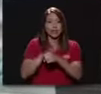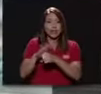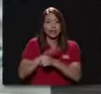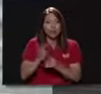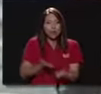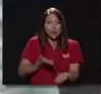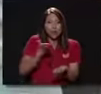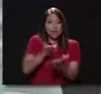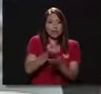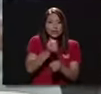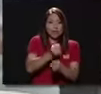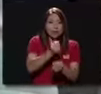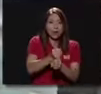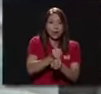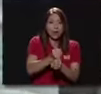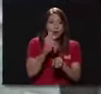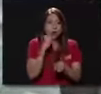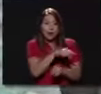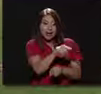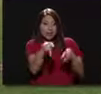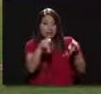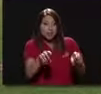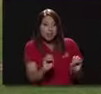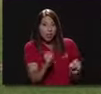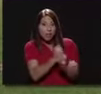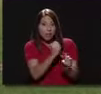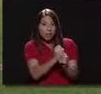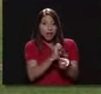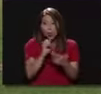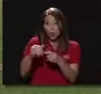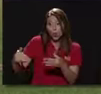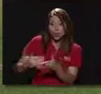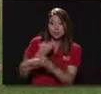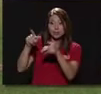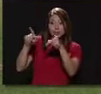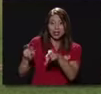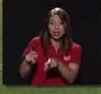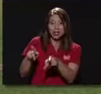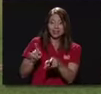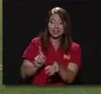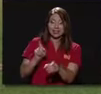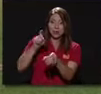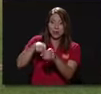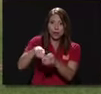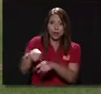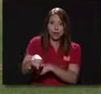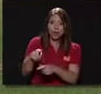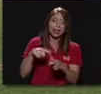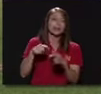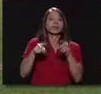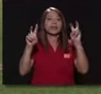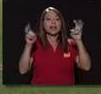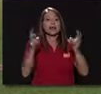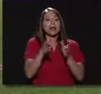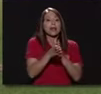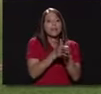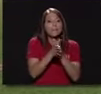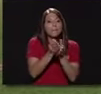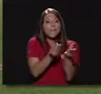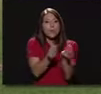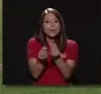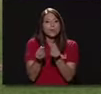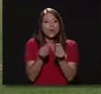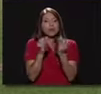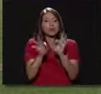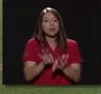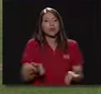suficientes ofertas de empleo ni para los que están desempleados ni para estas nuevas personas que se incorporan al mercado. Entonces, el tema de